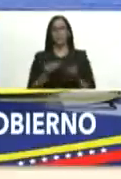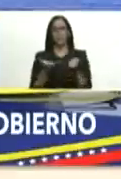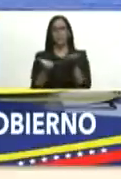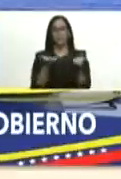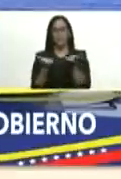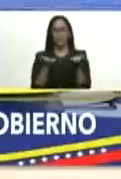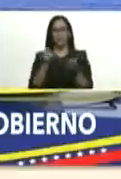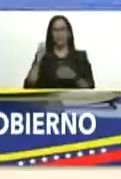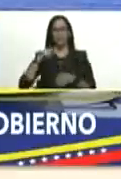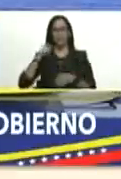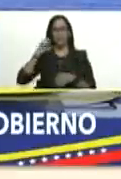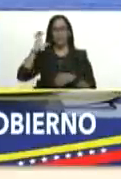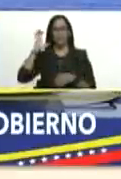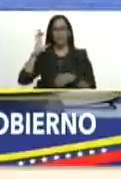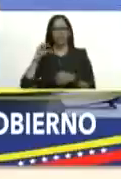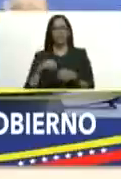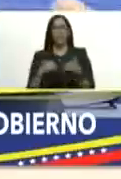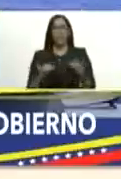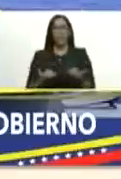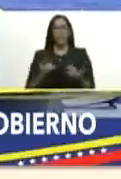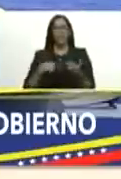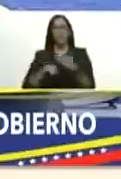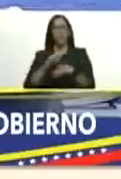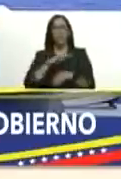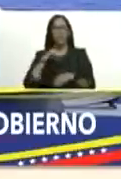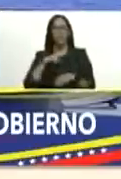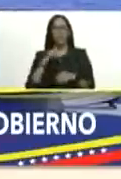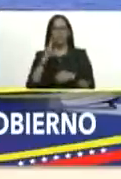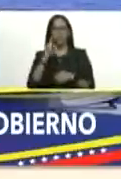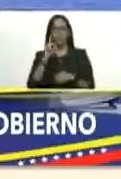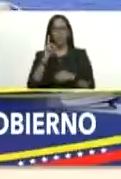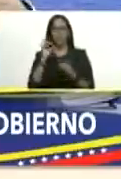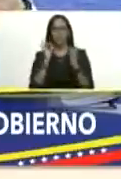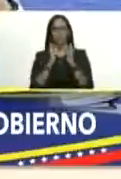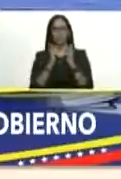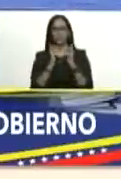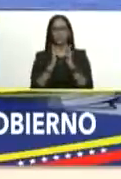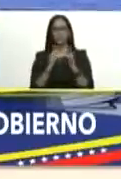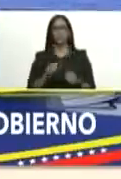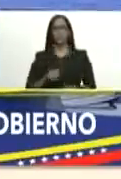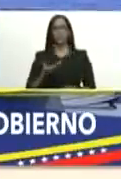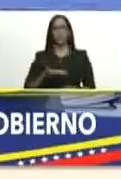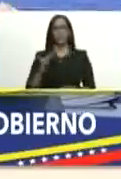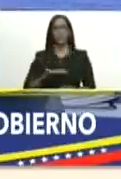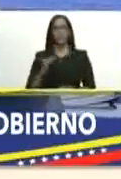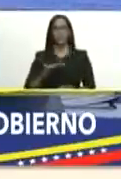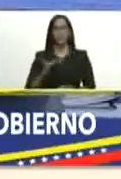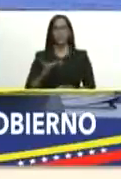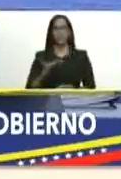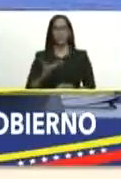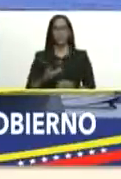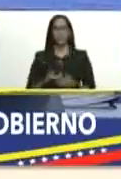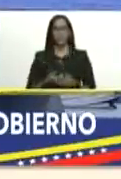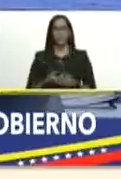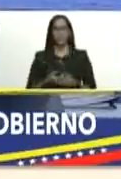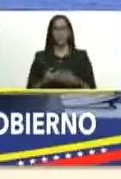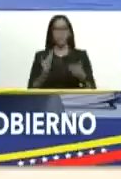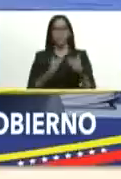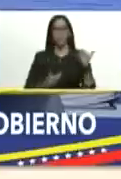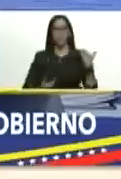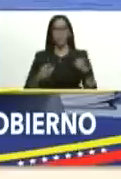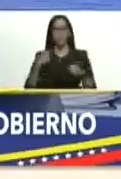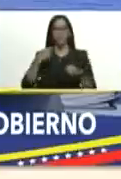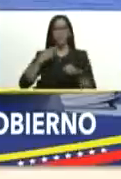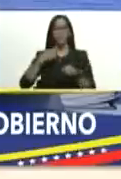que necesita el país. Ahora vamos nosotros a hacer un segundo pase, muy importante, con el presidente de PDVSA